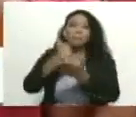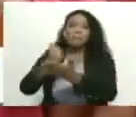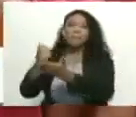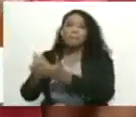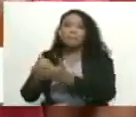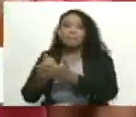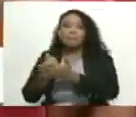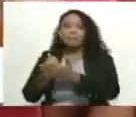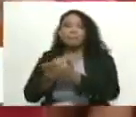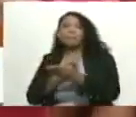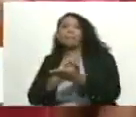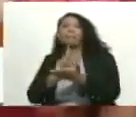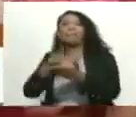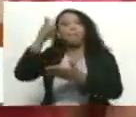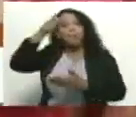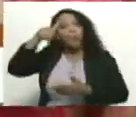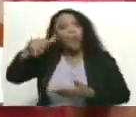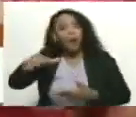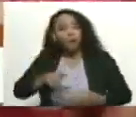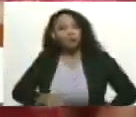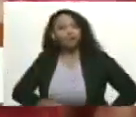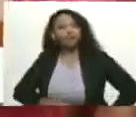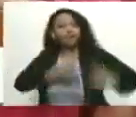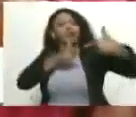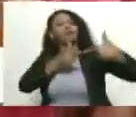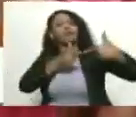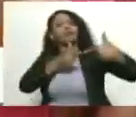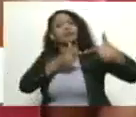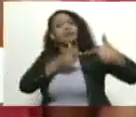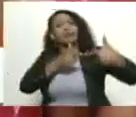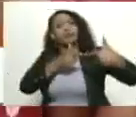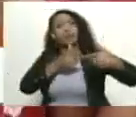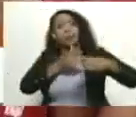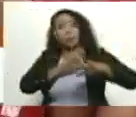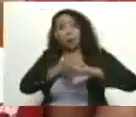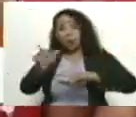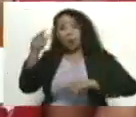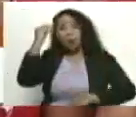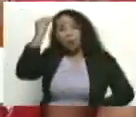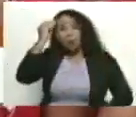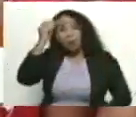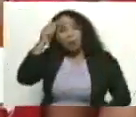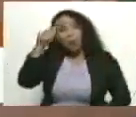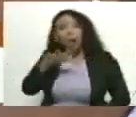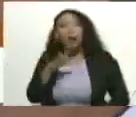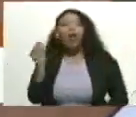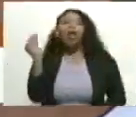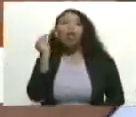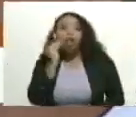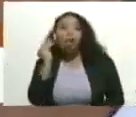los pueblos a entrompar, como dicen ellos, ¿ves? Porque ellos creen que la gente de los pueblos son pendejos.